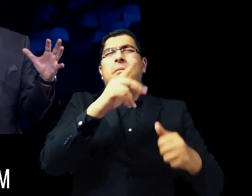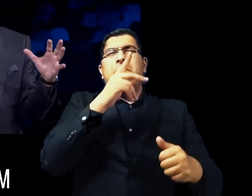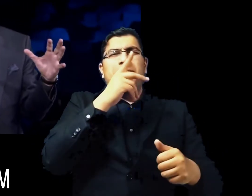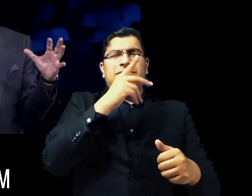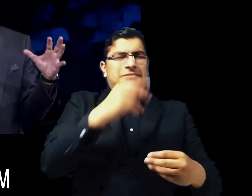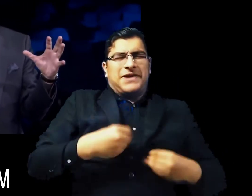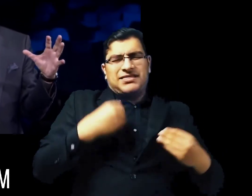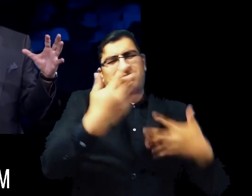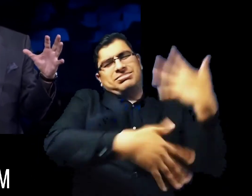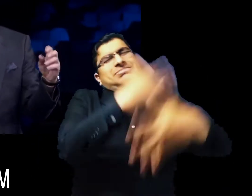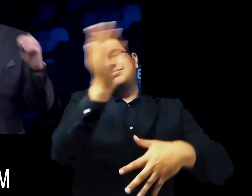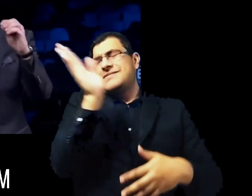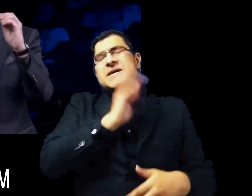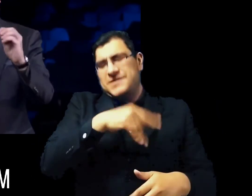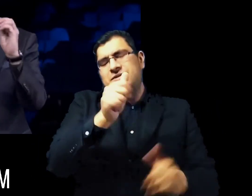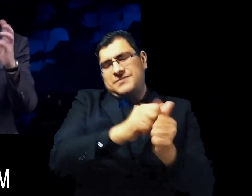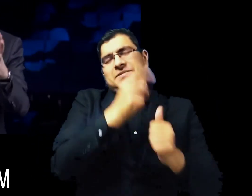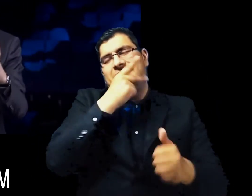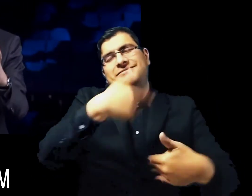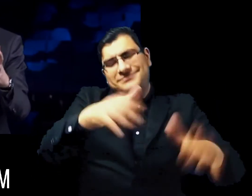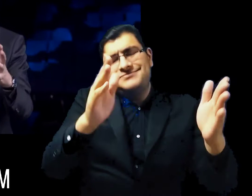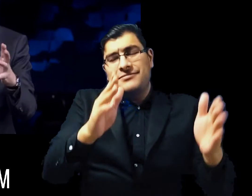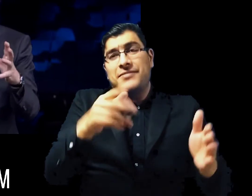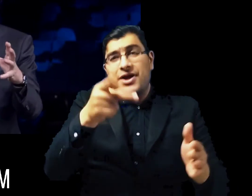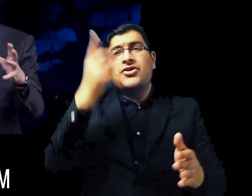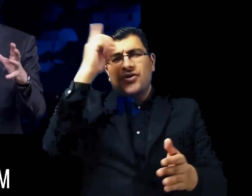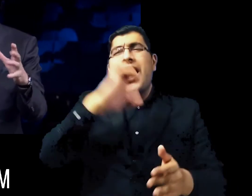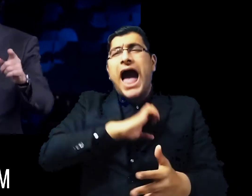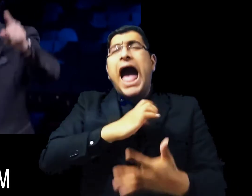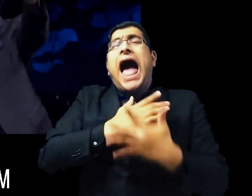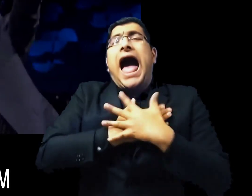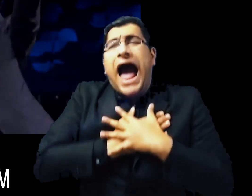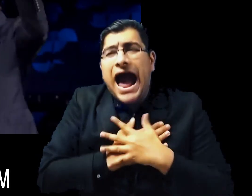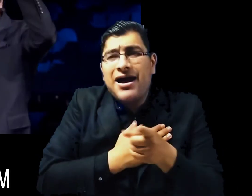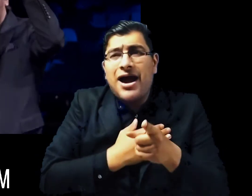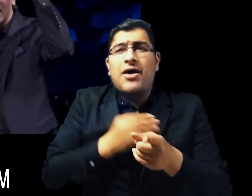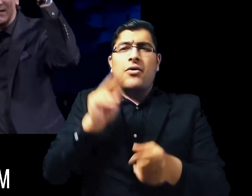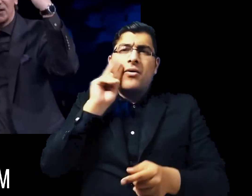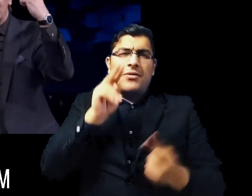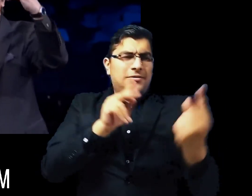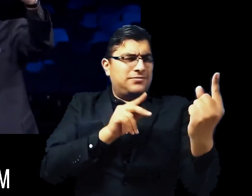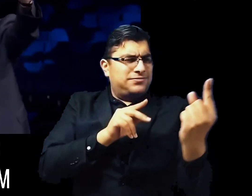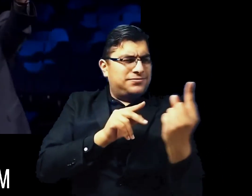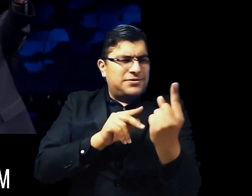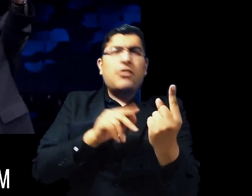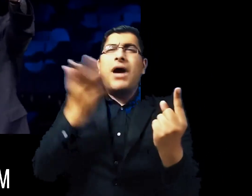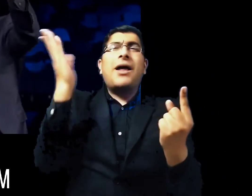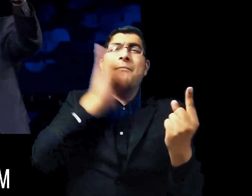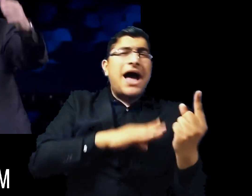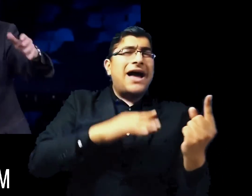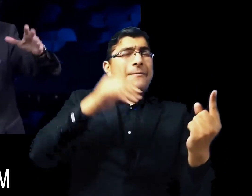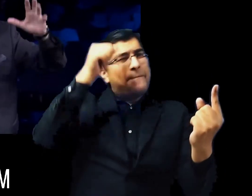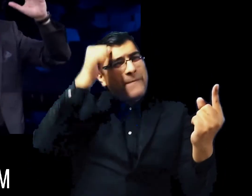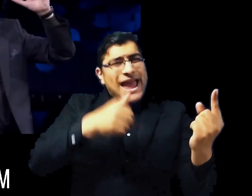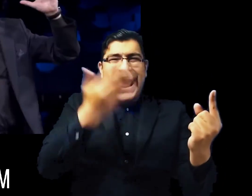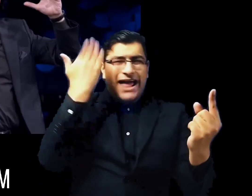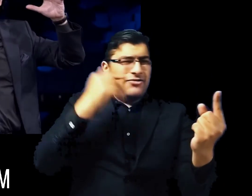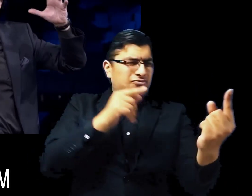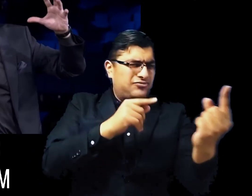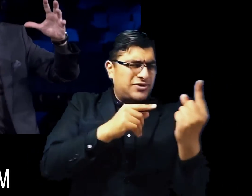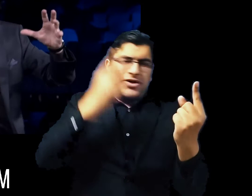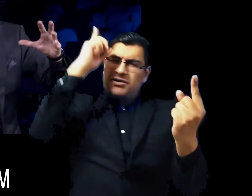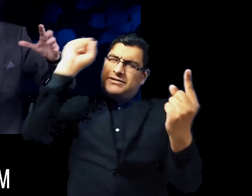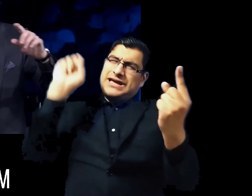palabra. Pero el Señor me dice que te ama, que cuando te ve llegar del chiquero, de la porqueriza, Él